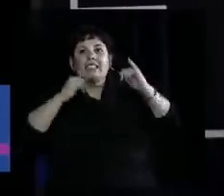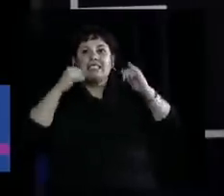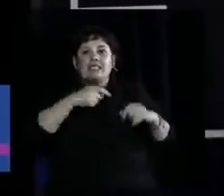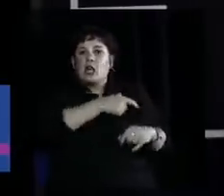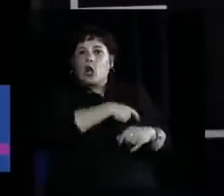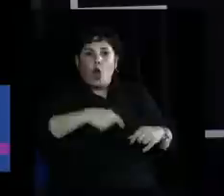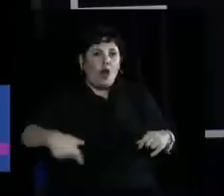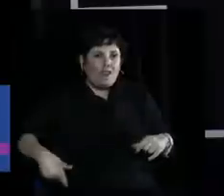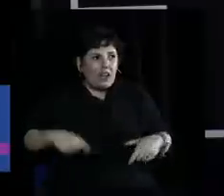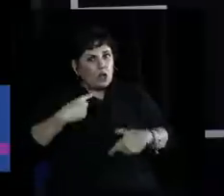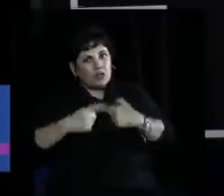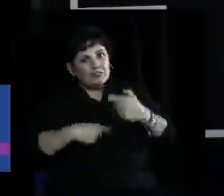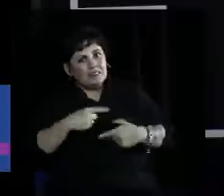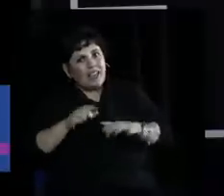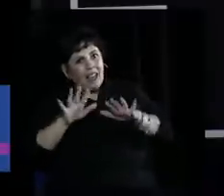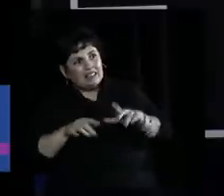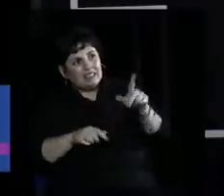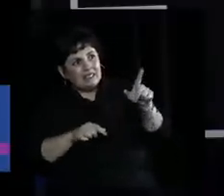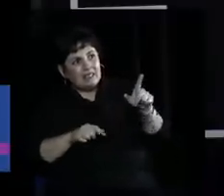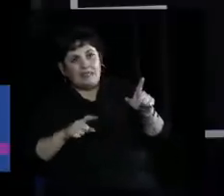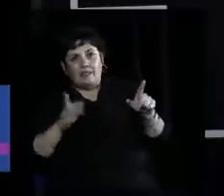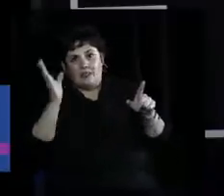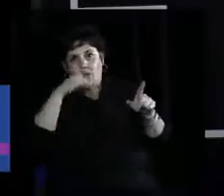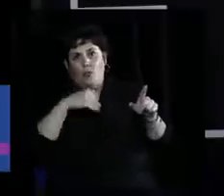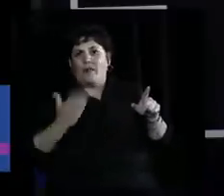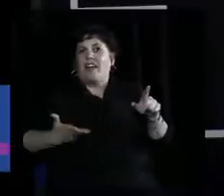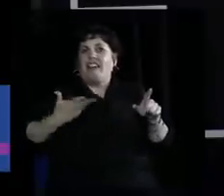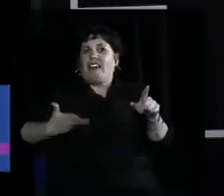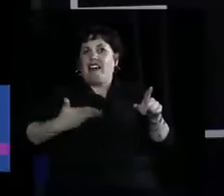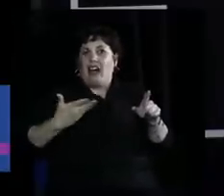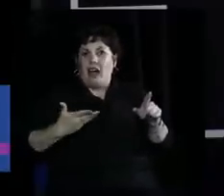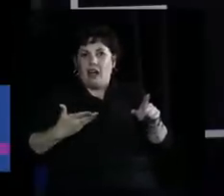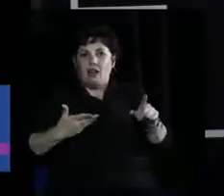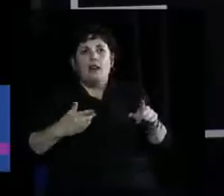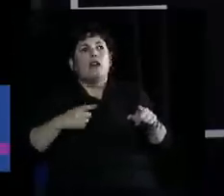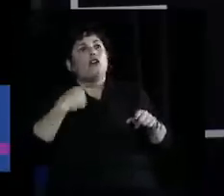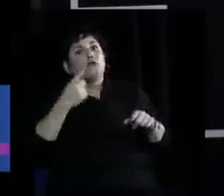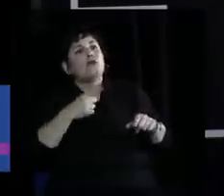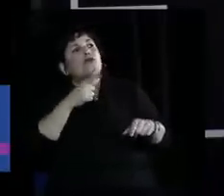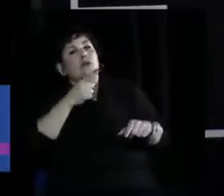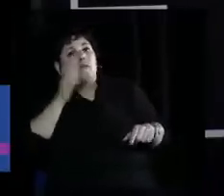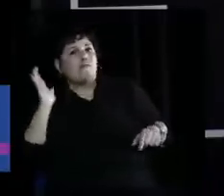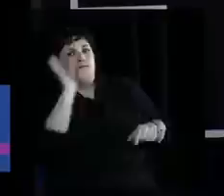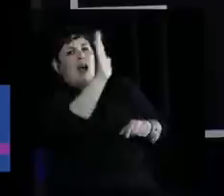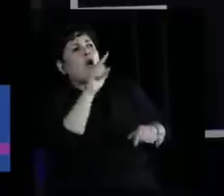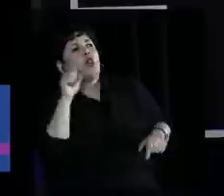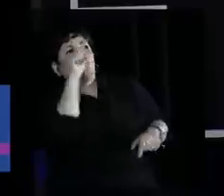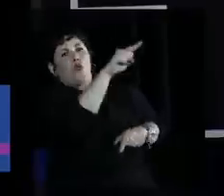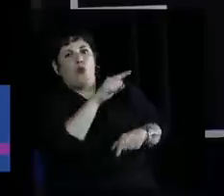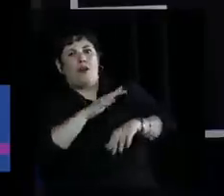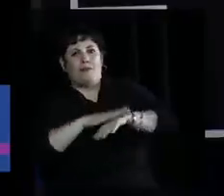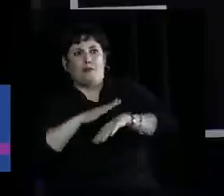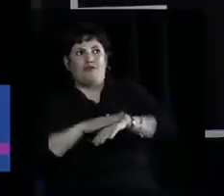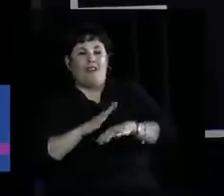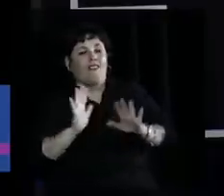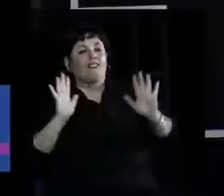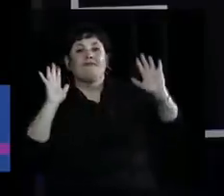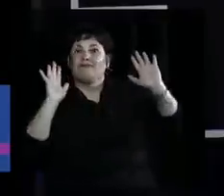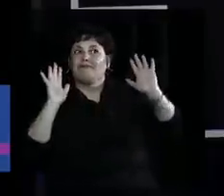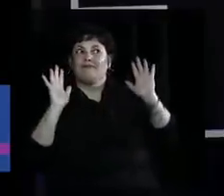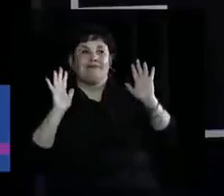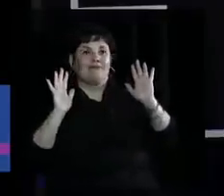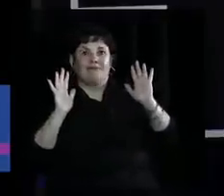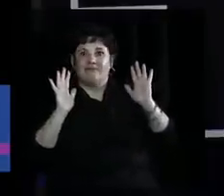esta tesitura, después no se puede quejar cuando le enrostremos su responsabilidad sobre